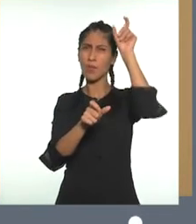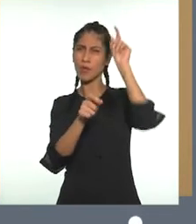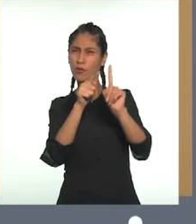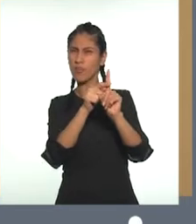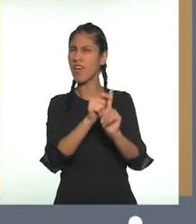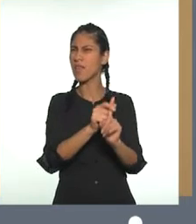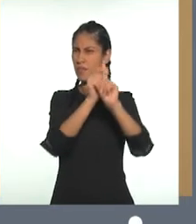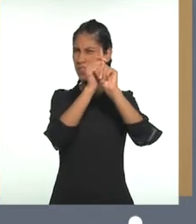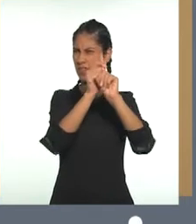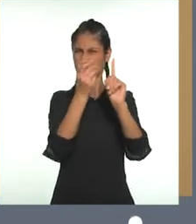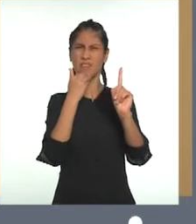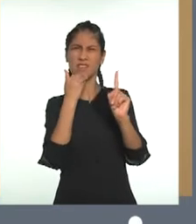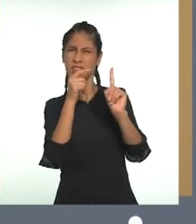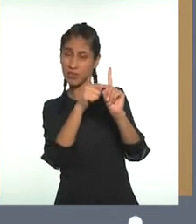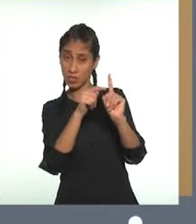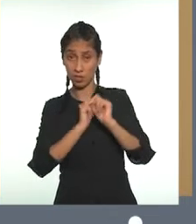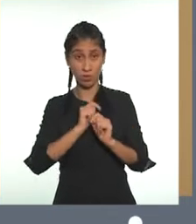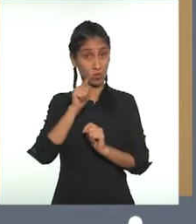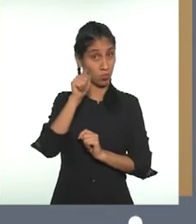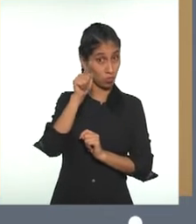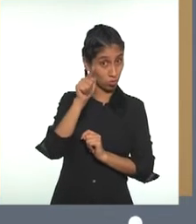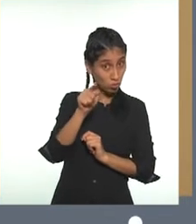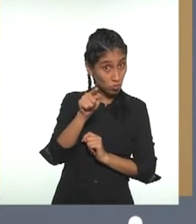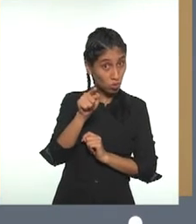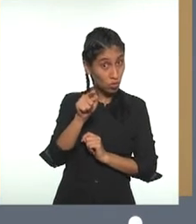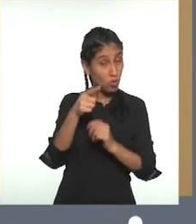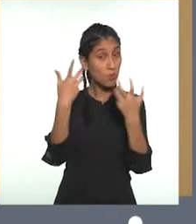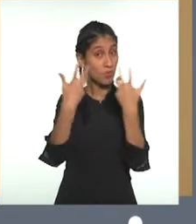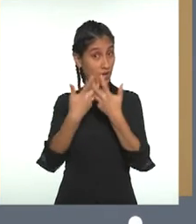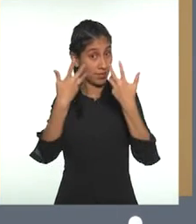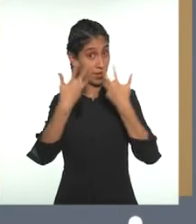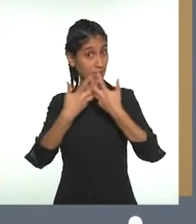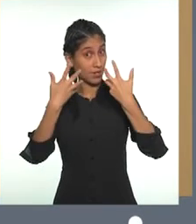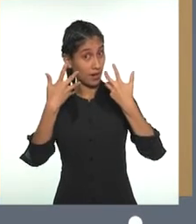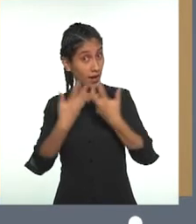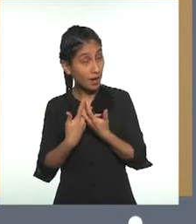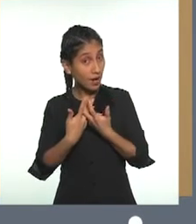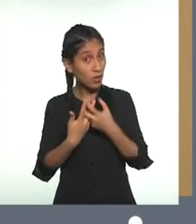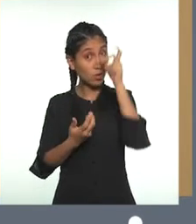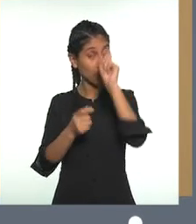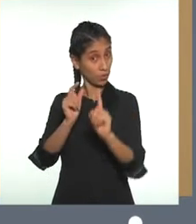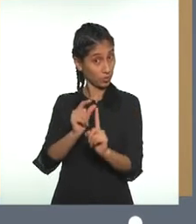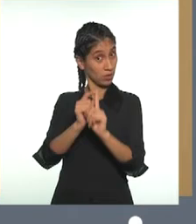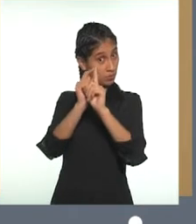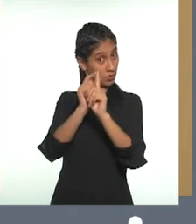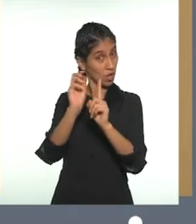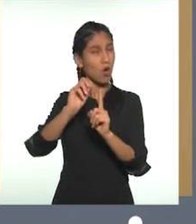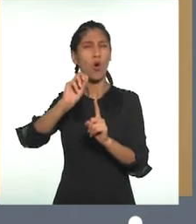central? ¿Tú serás la protagonista u otras personas de tu entorno?